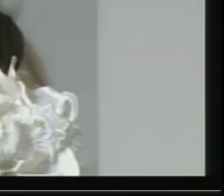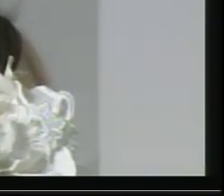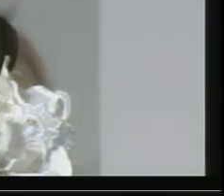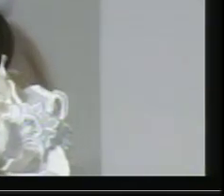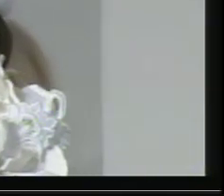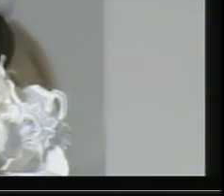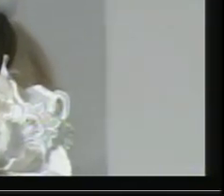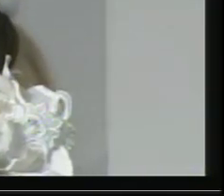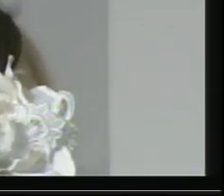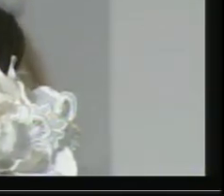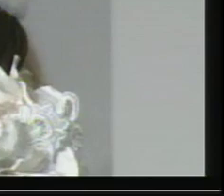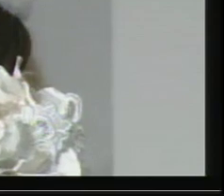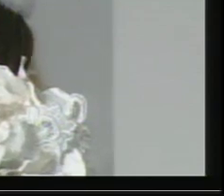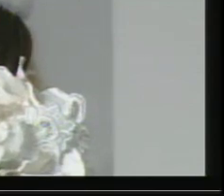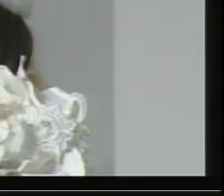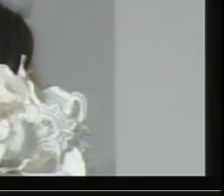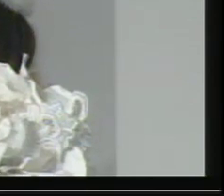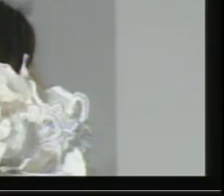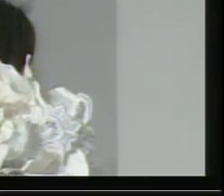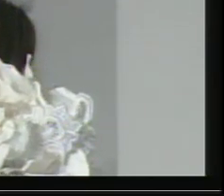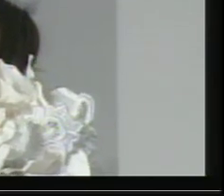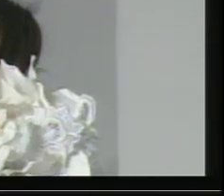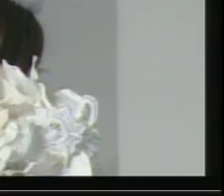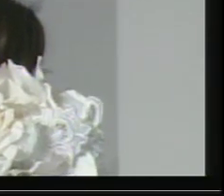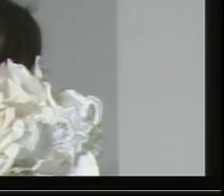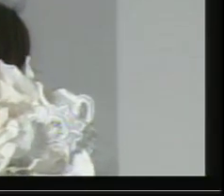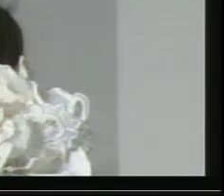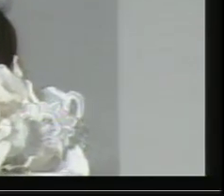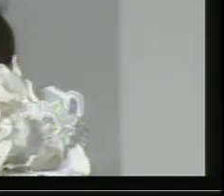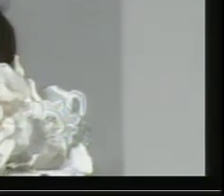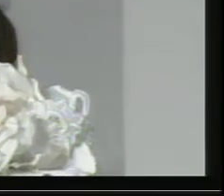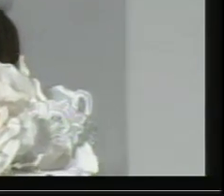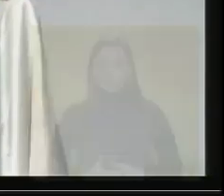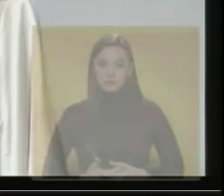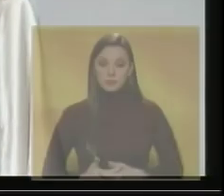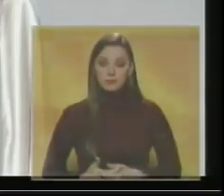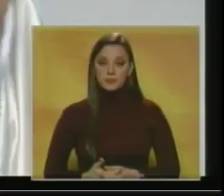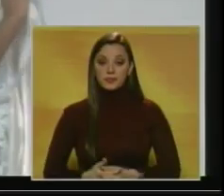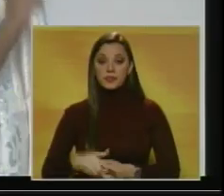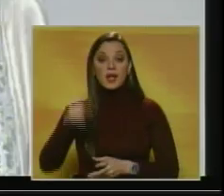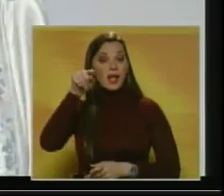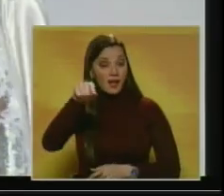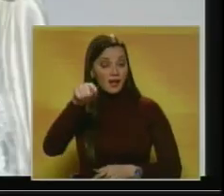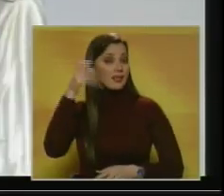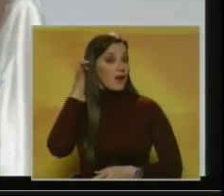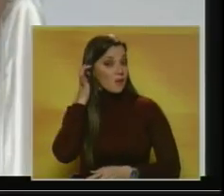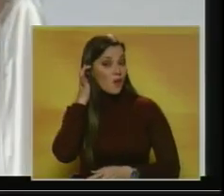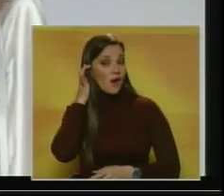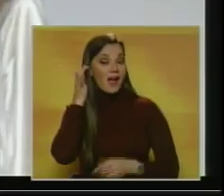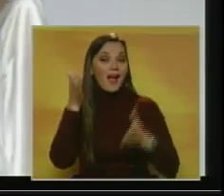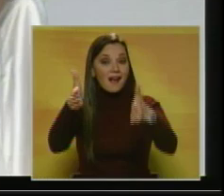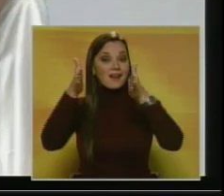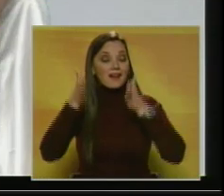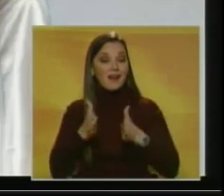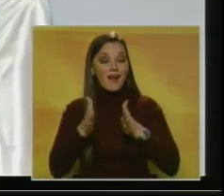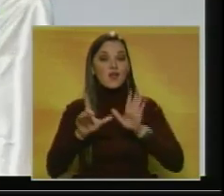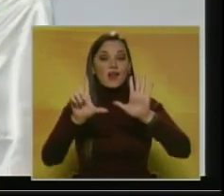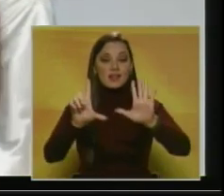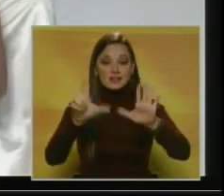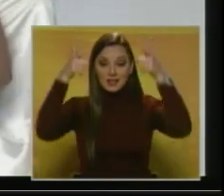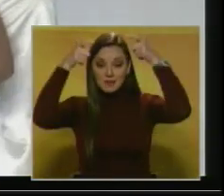la coronación, un evento que fue realizado en Japón y que, bueno, nos trajo una vez más